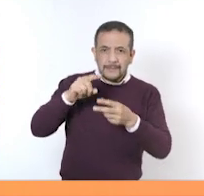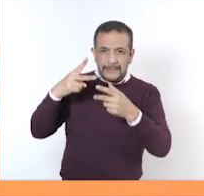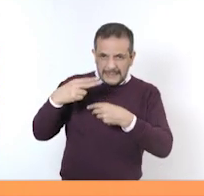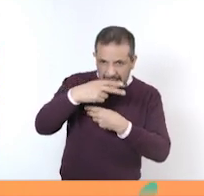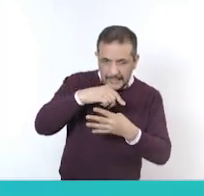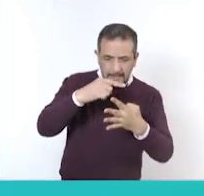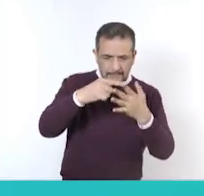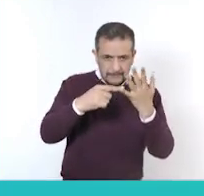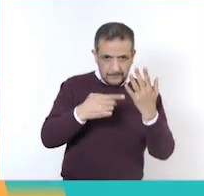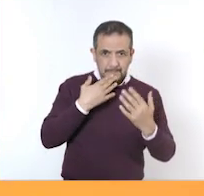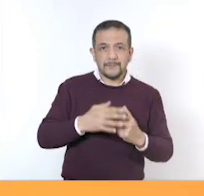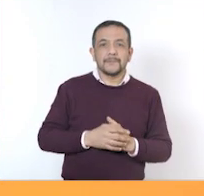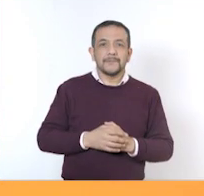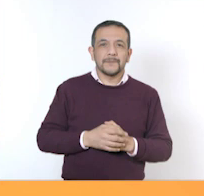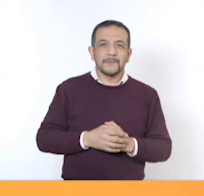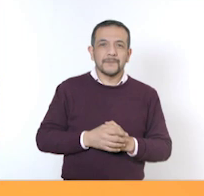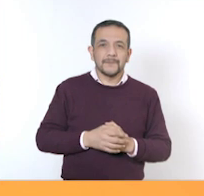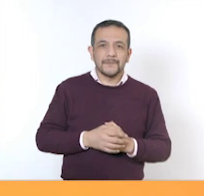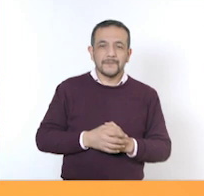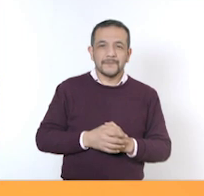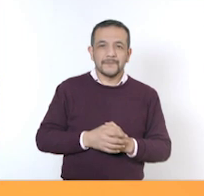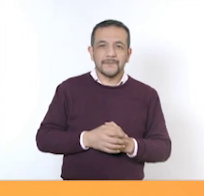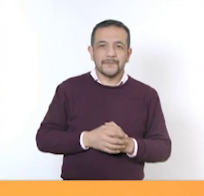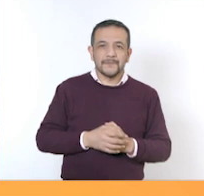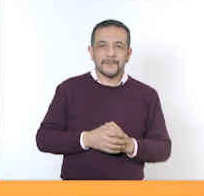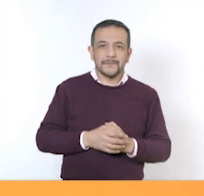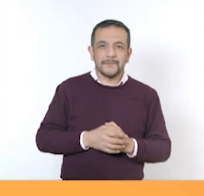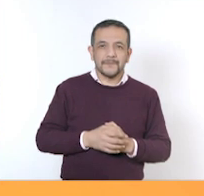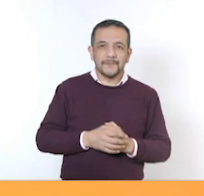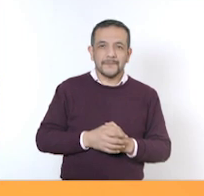crayolas y tijeras.